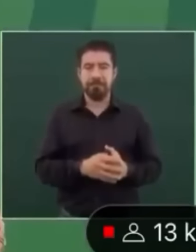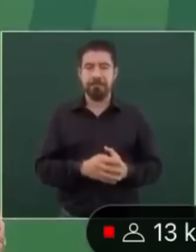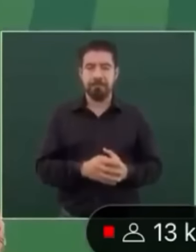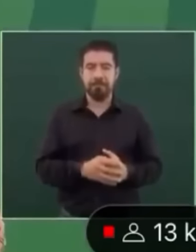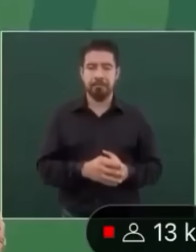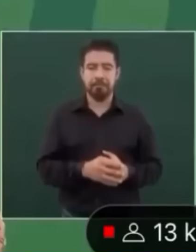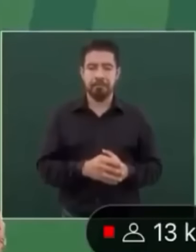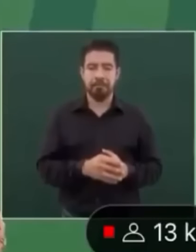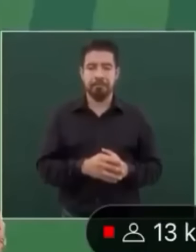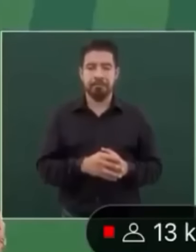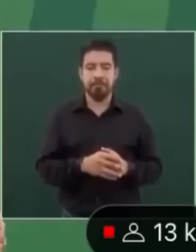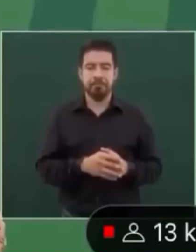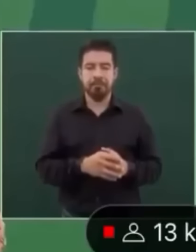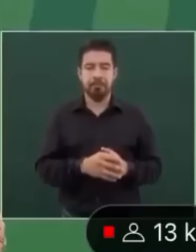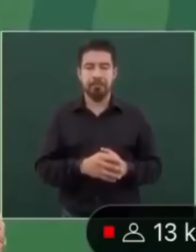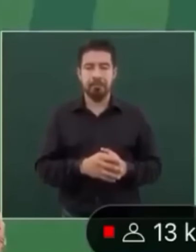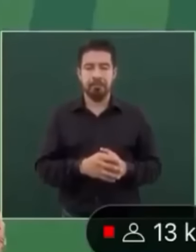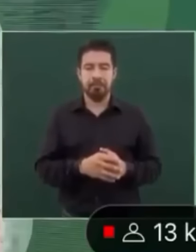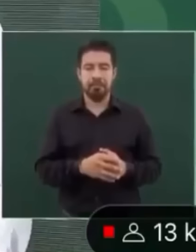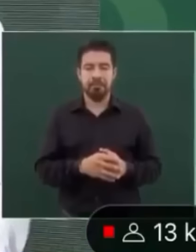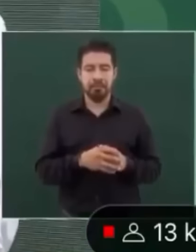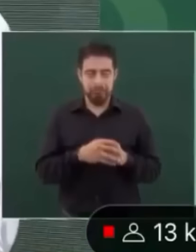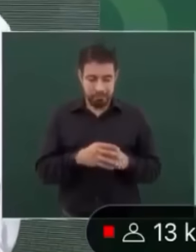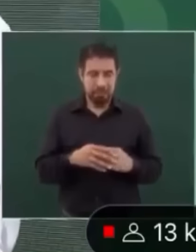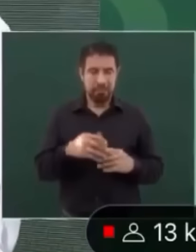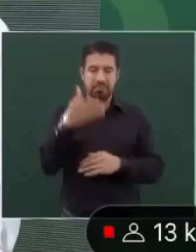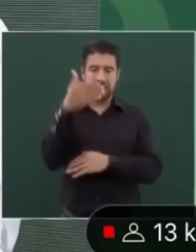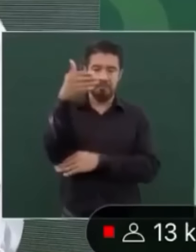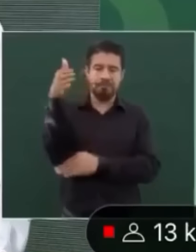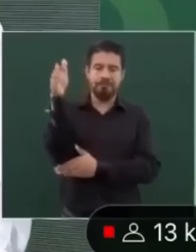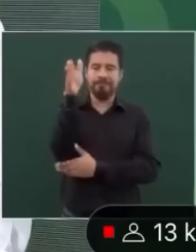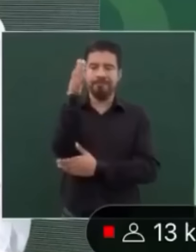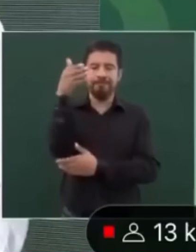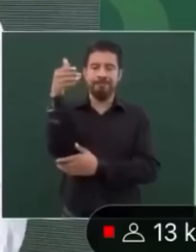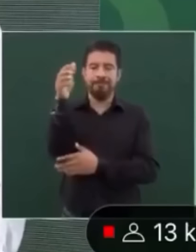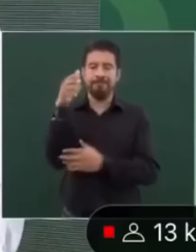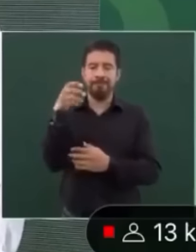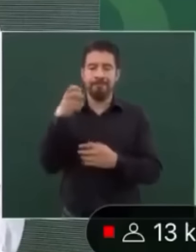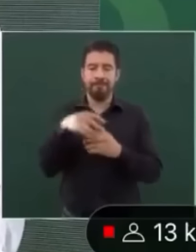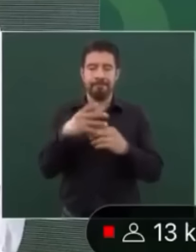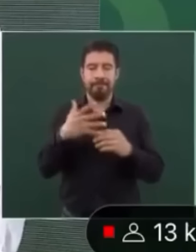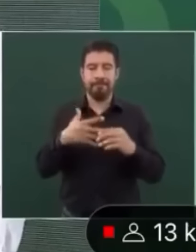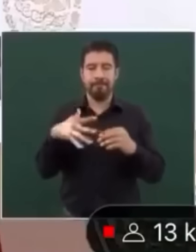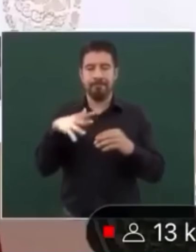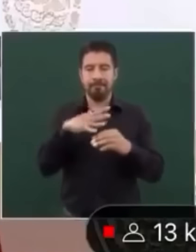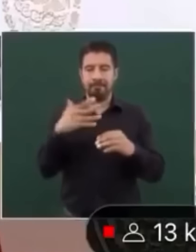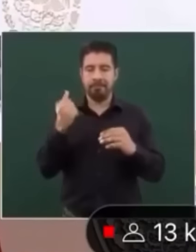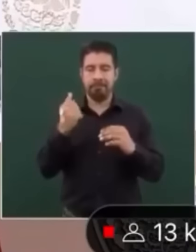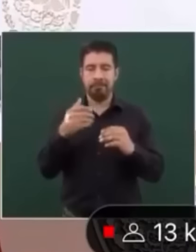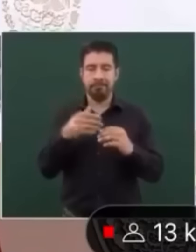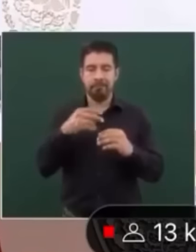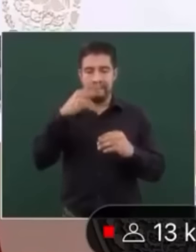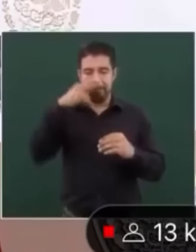a la patria. Es nuestra bandera, es la bandera de todos los mexicanos. Más